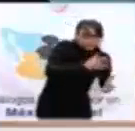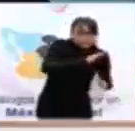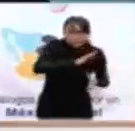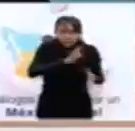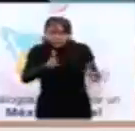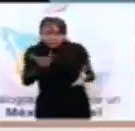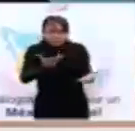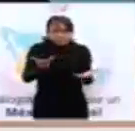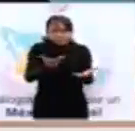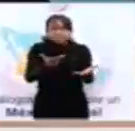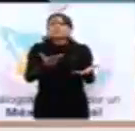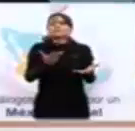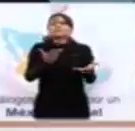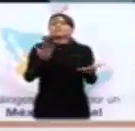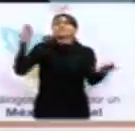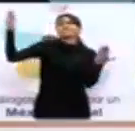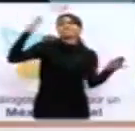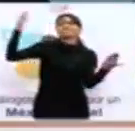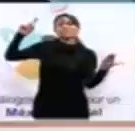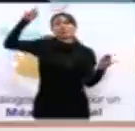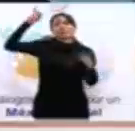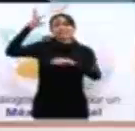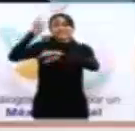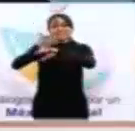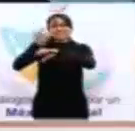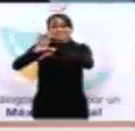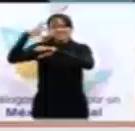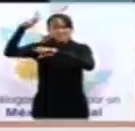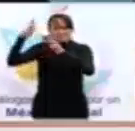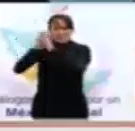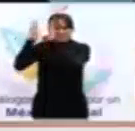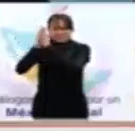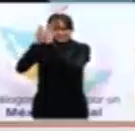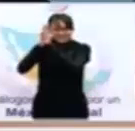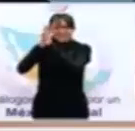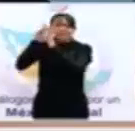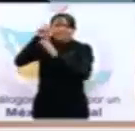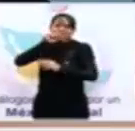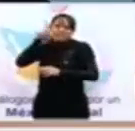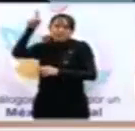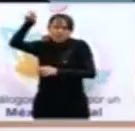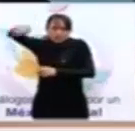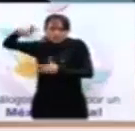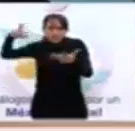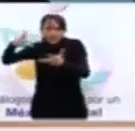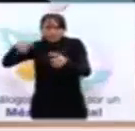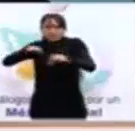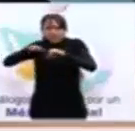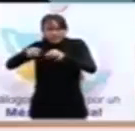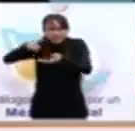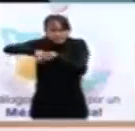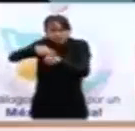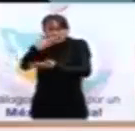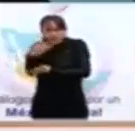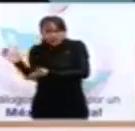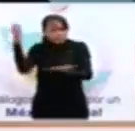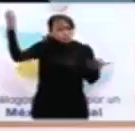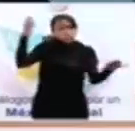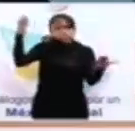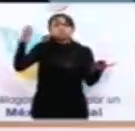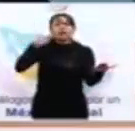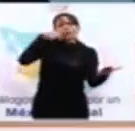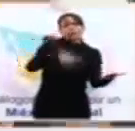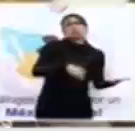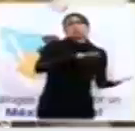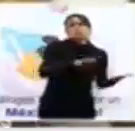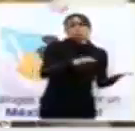productores norteamericanos. Nos ofrecieron a nosotros la ventana estacional que tenía Estados Unidos para poder comercializar hortalizas,